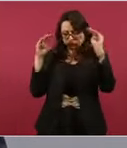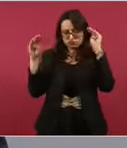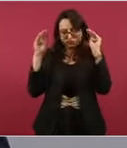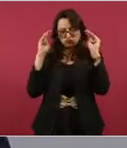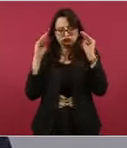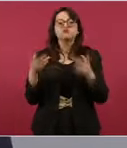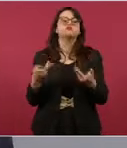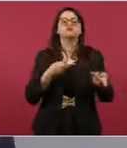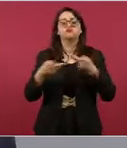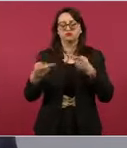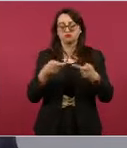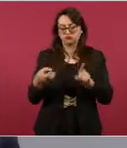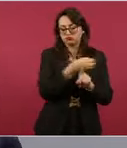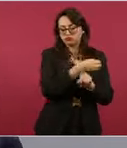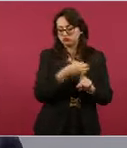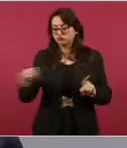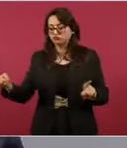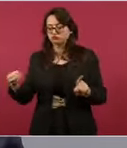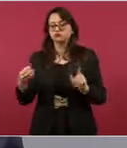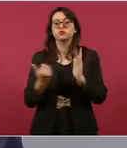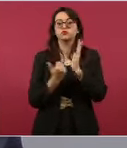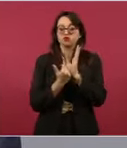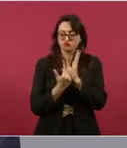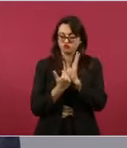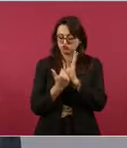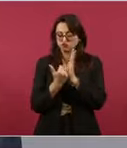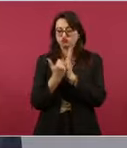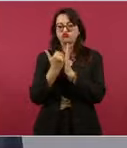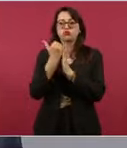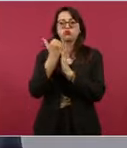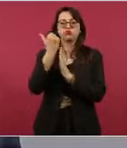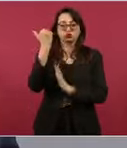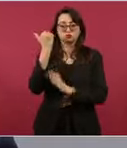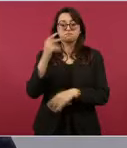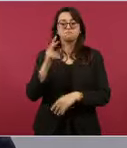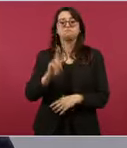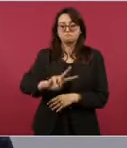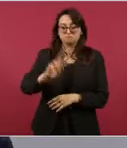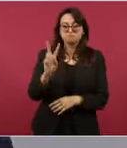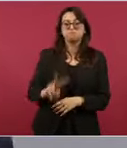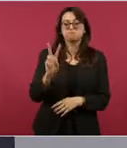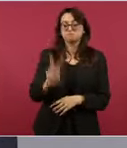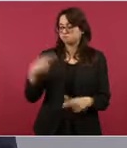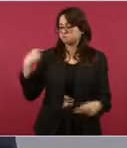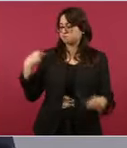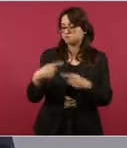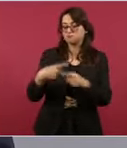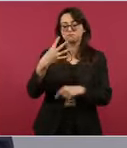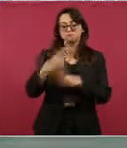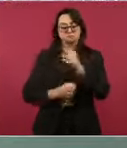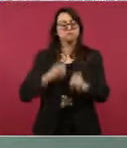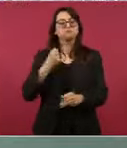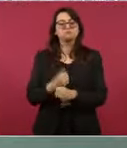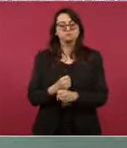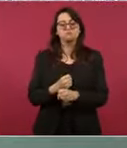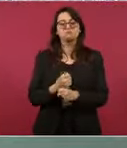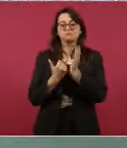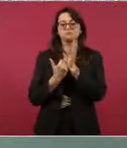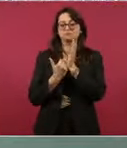resultados obtenidos al día de hoy permiten mostrar lo acertado de la política de este gobierno.